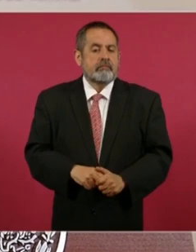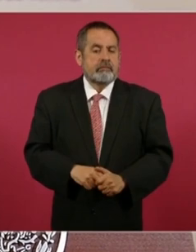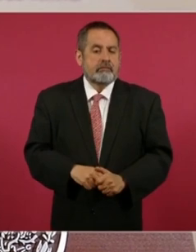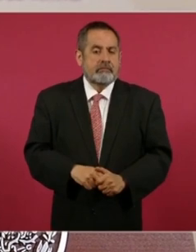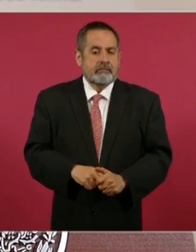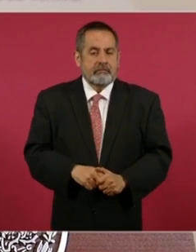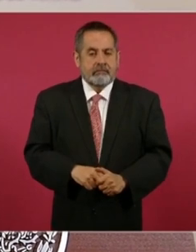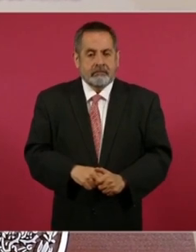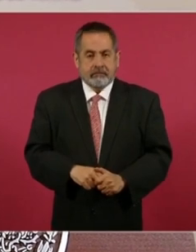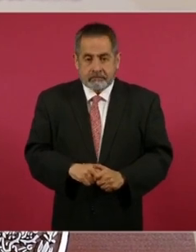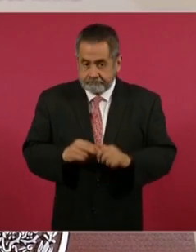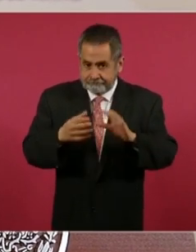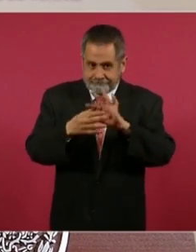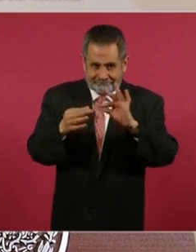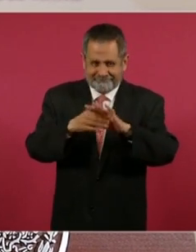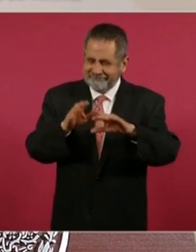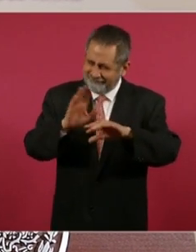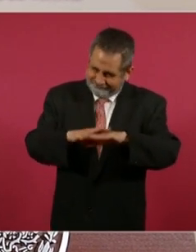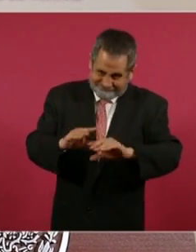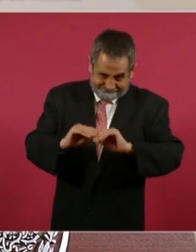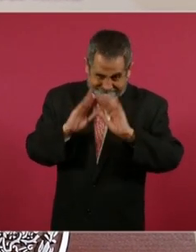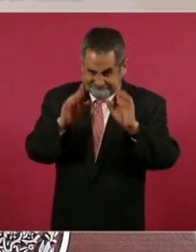se subrayó lo suficiente